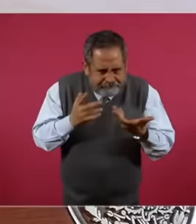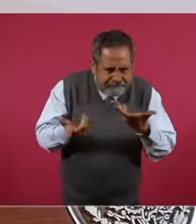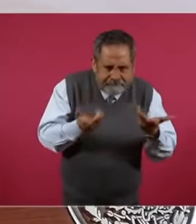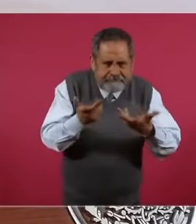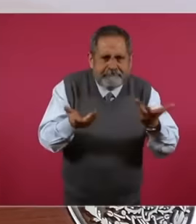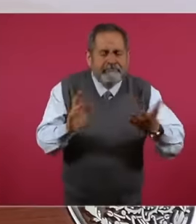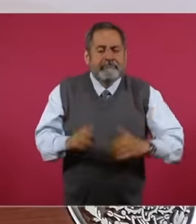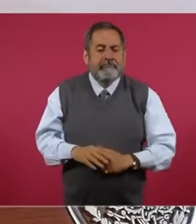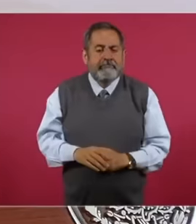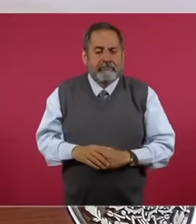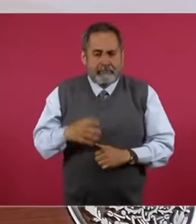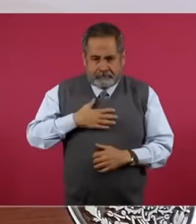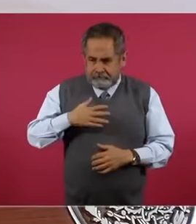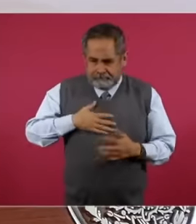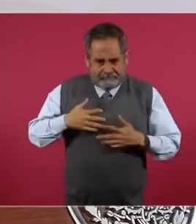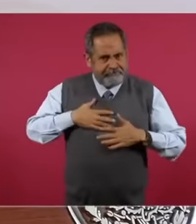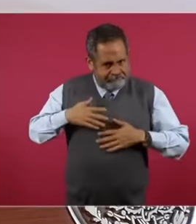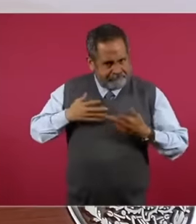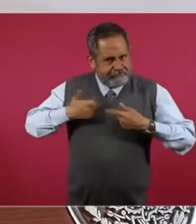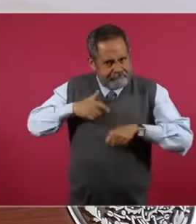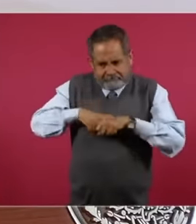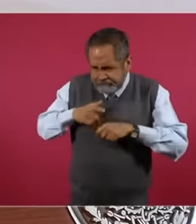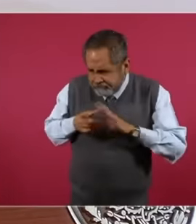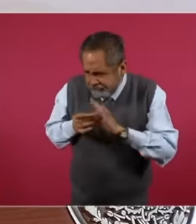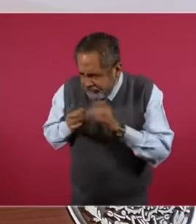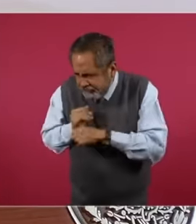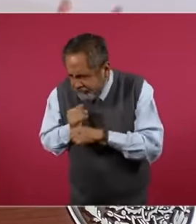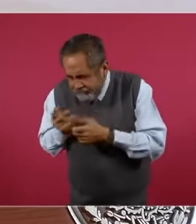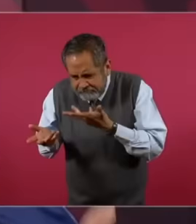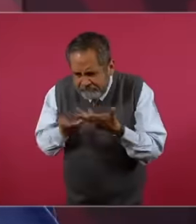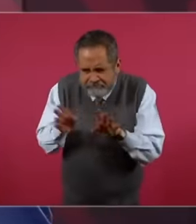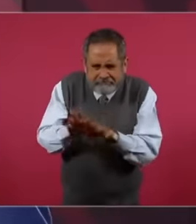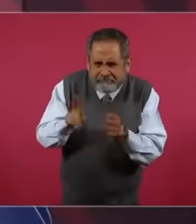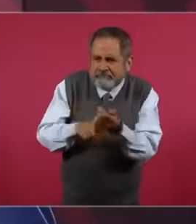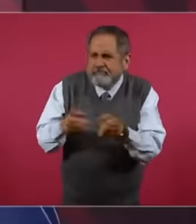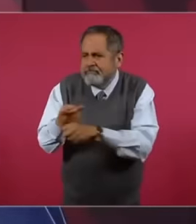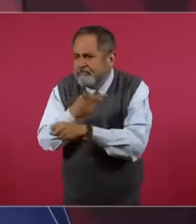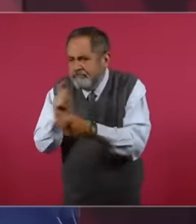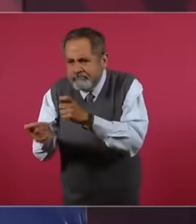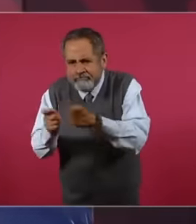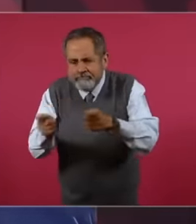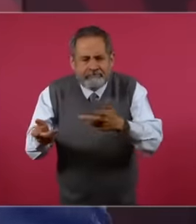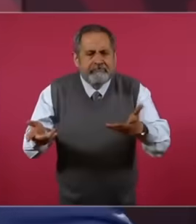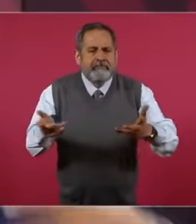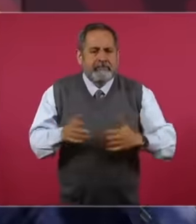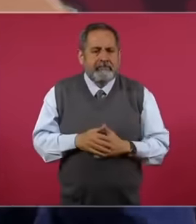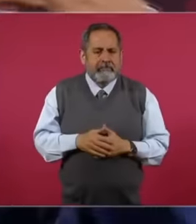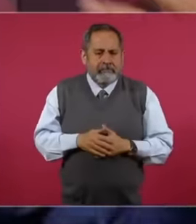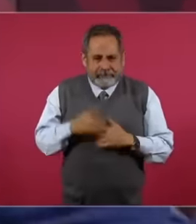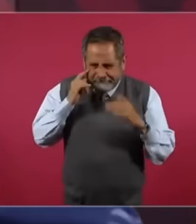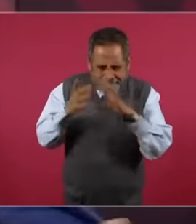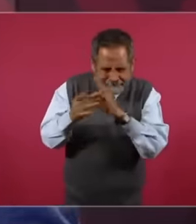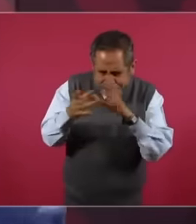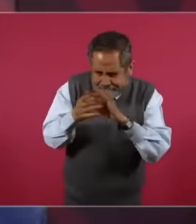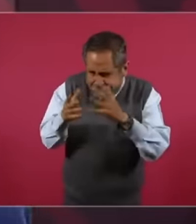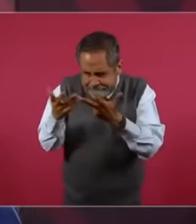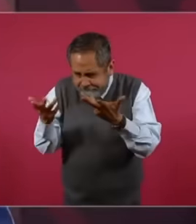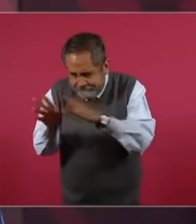indagar personalmente cómo estaba, a desenmarañar